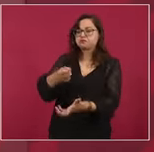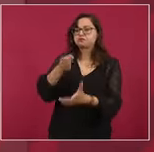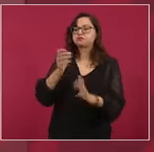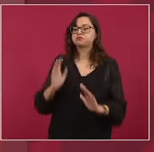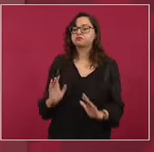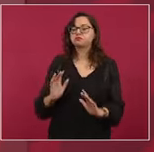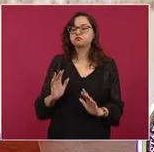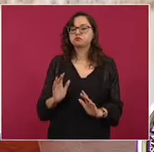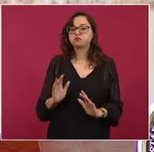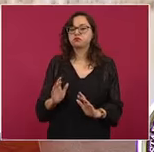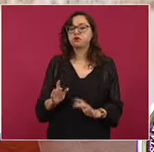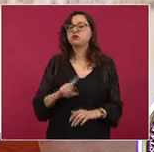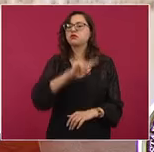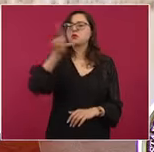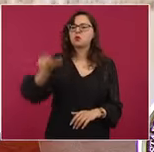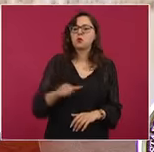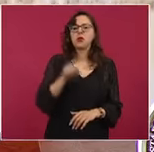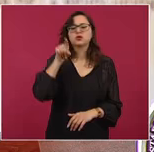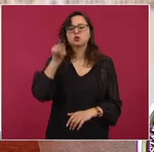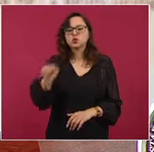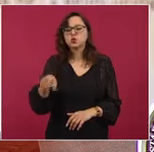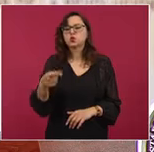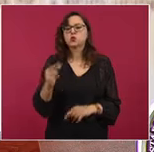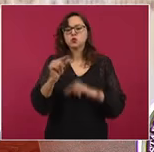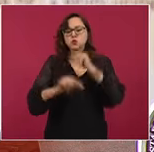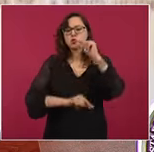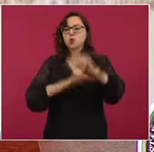se te descuente